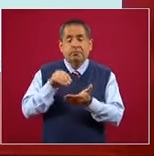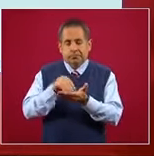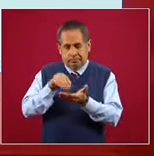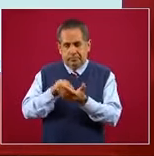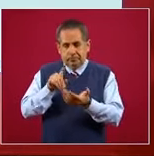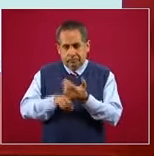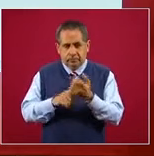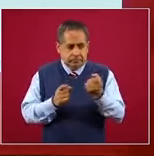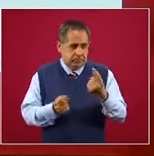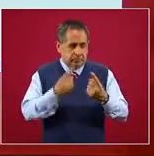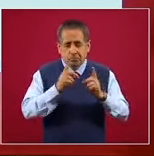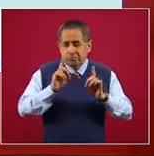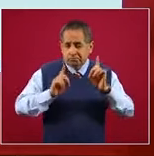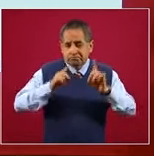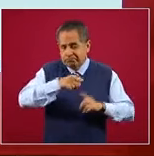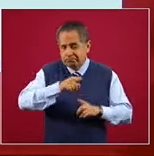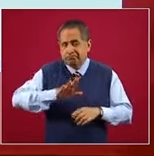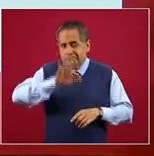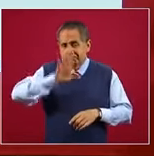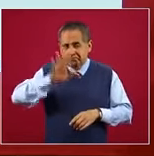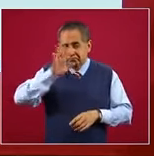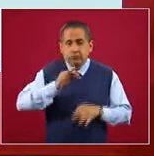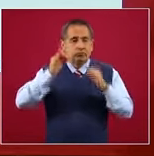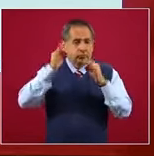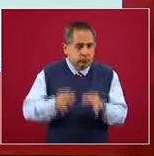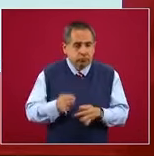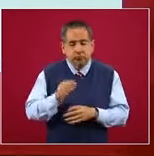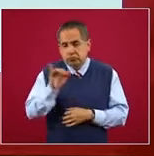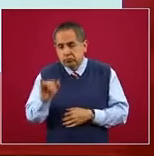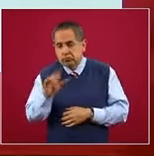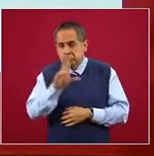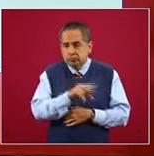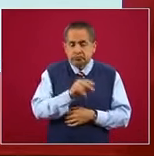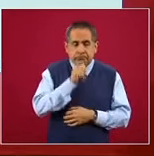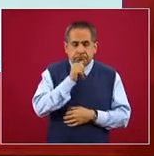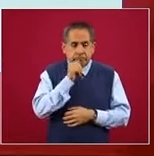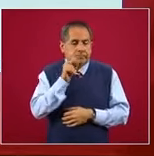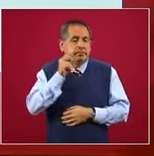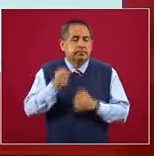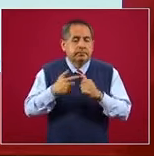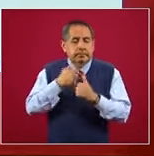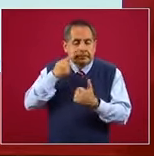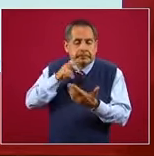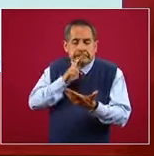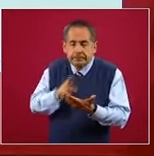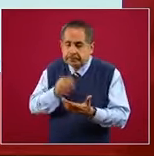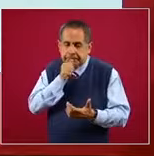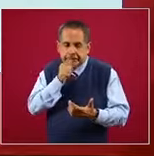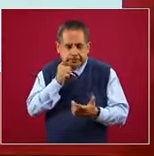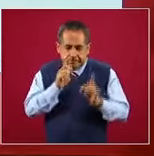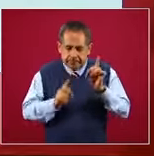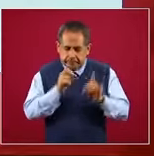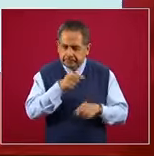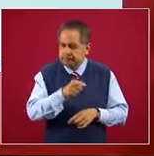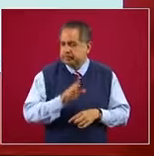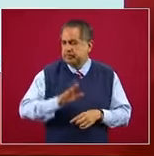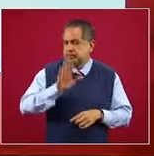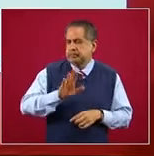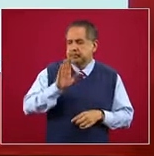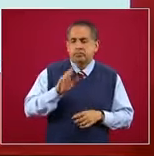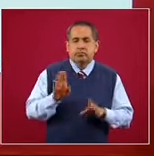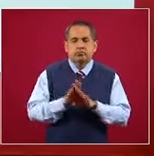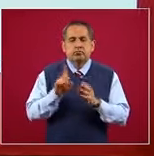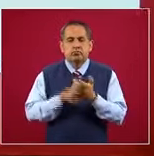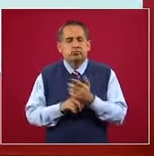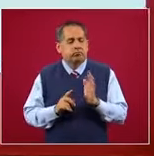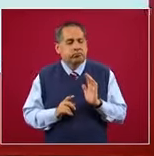todavía casos que aún son sospechosos, es decir, que no se ha emitido en la plataforma CISBER el resultado, podemos nosotros realizar una